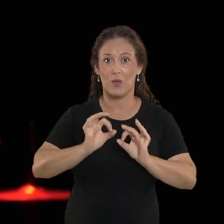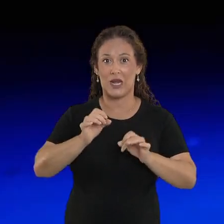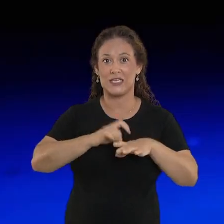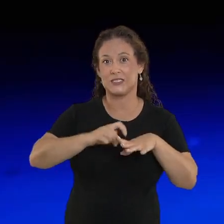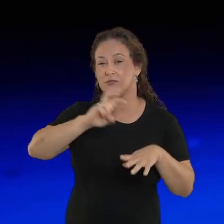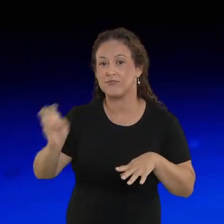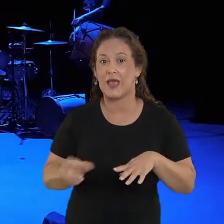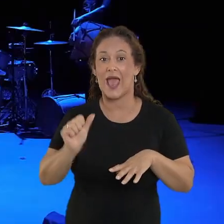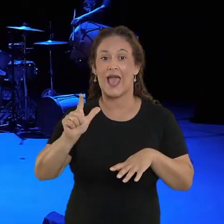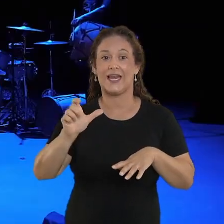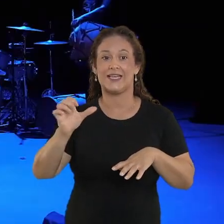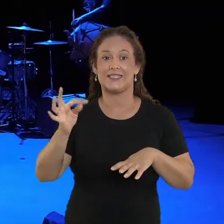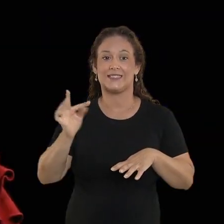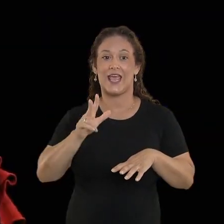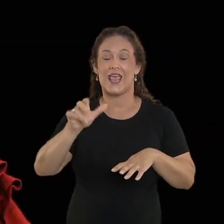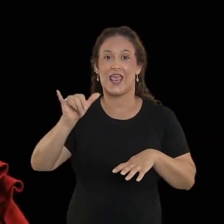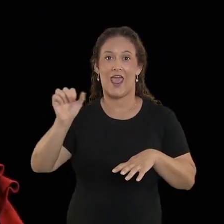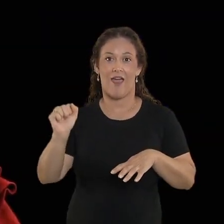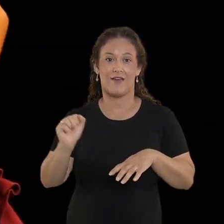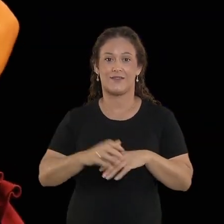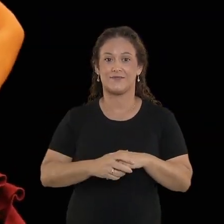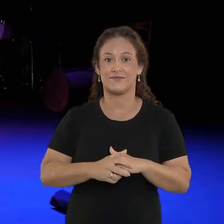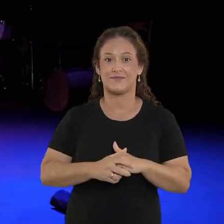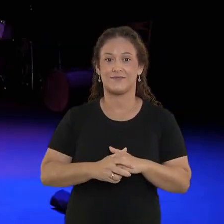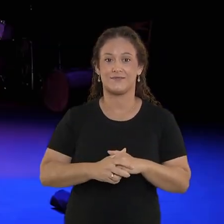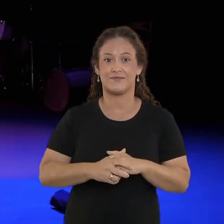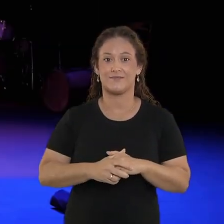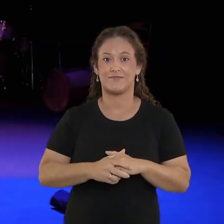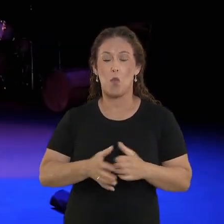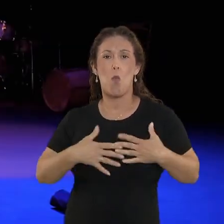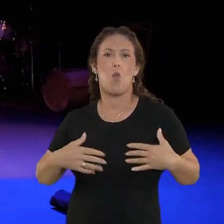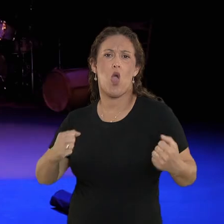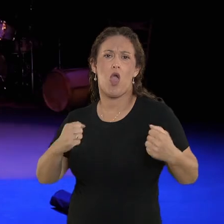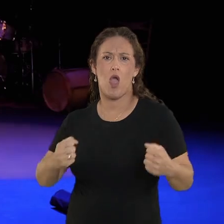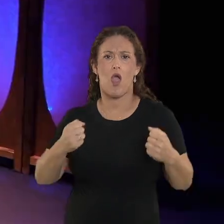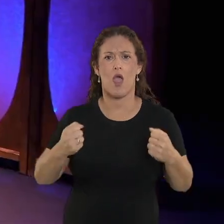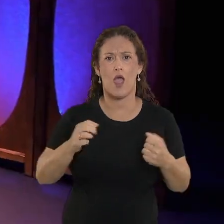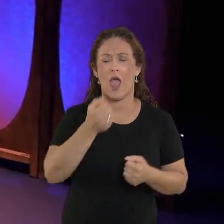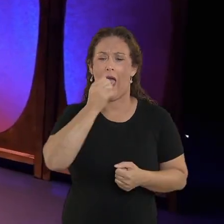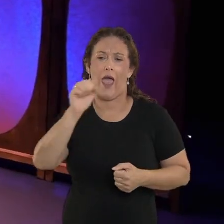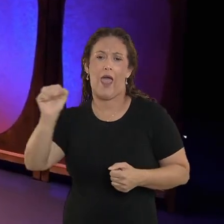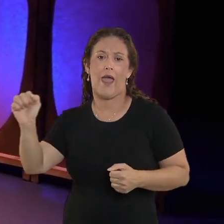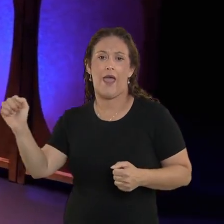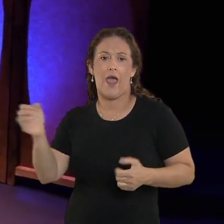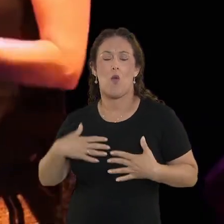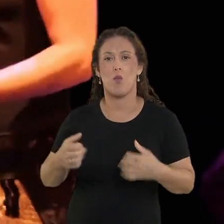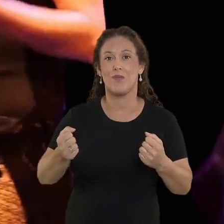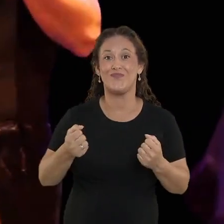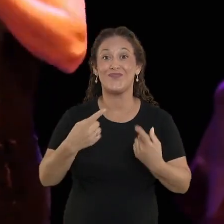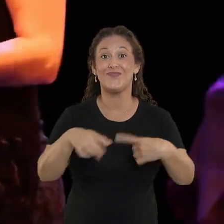obra multidisciplinar Aleteia. ¿Qué podría? ¿Qué podría?